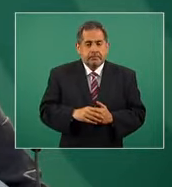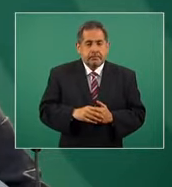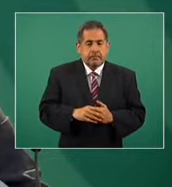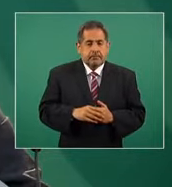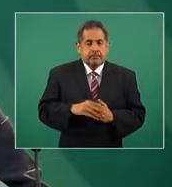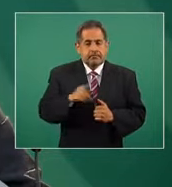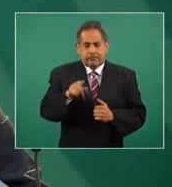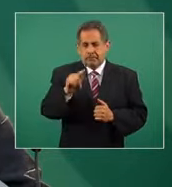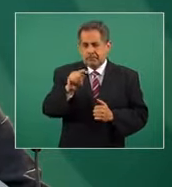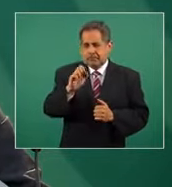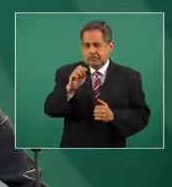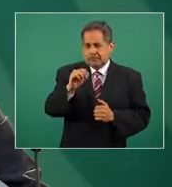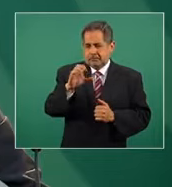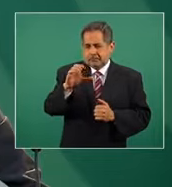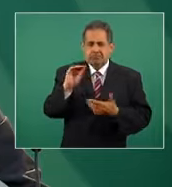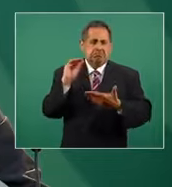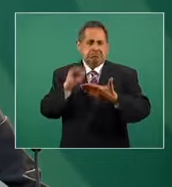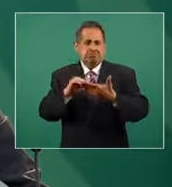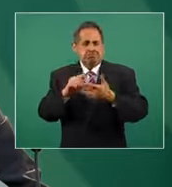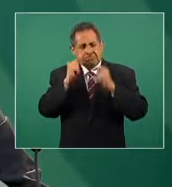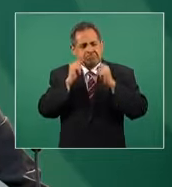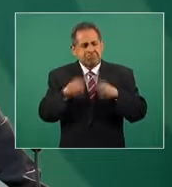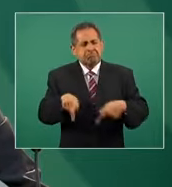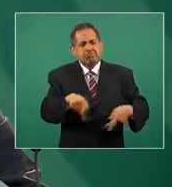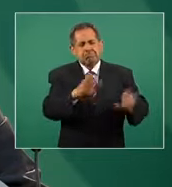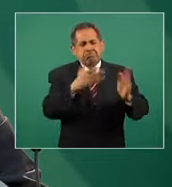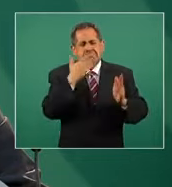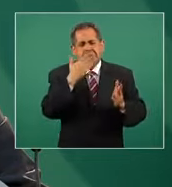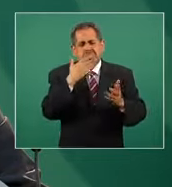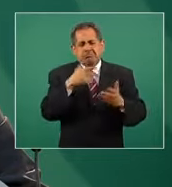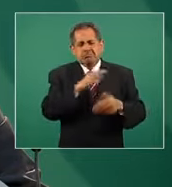el tratado comercial.